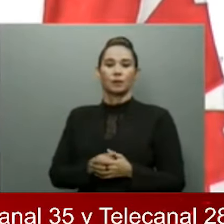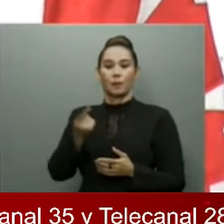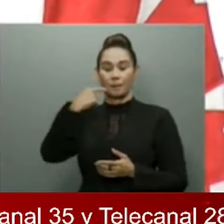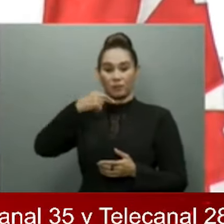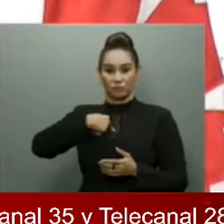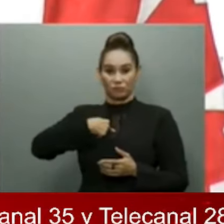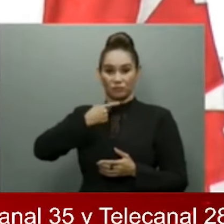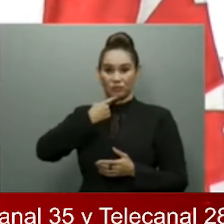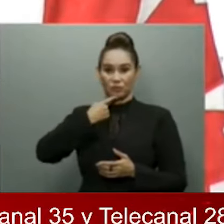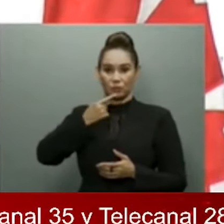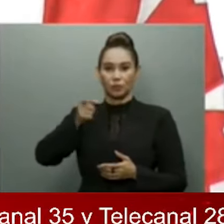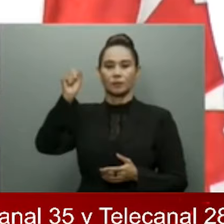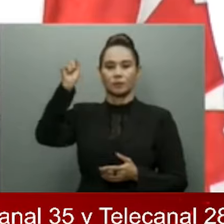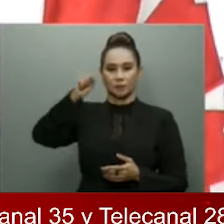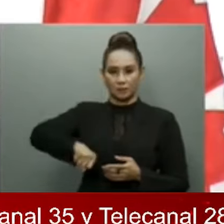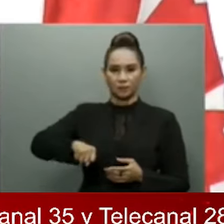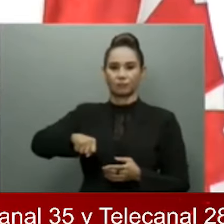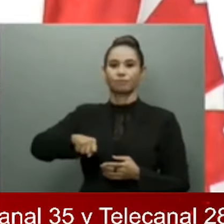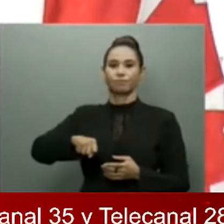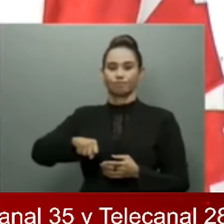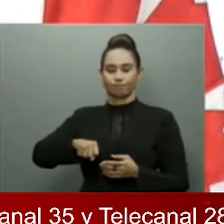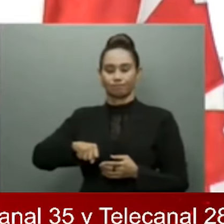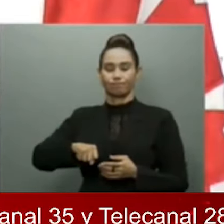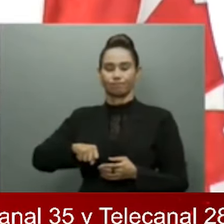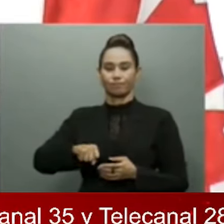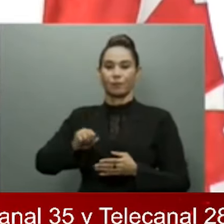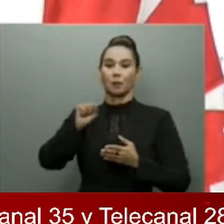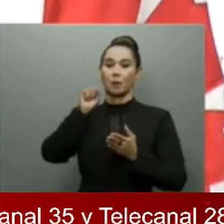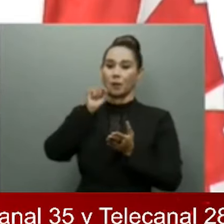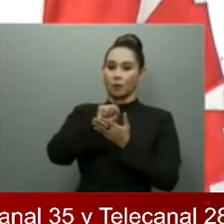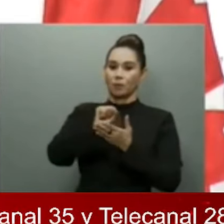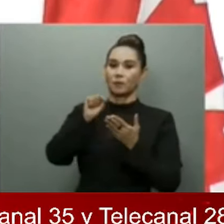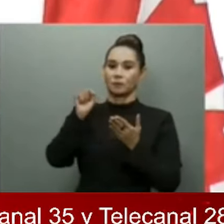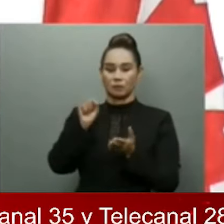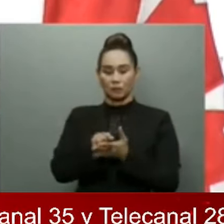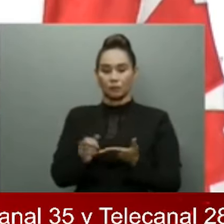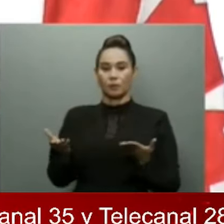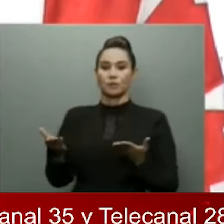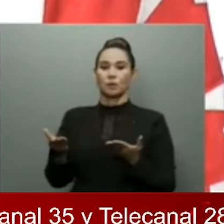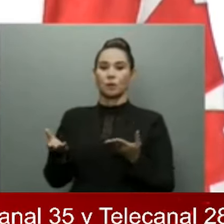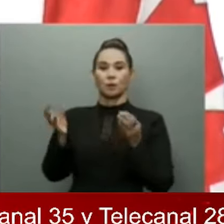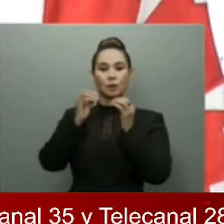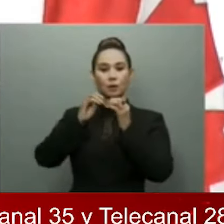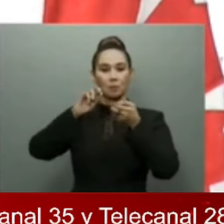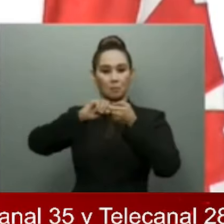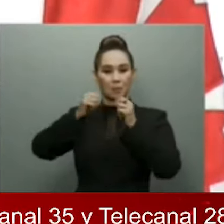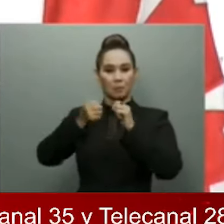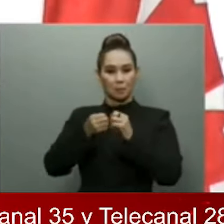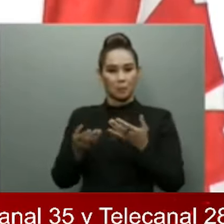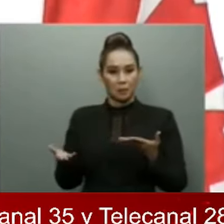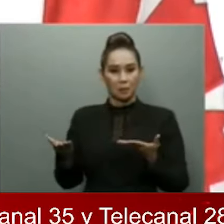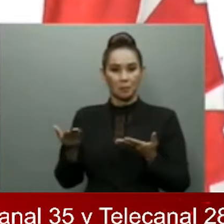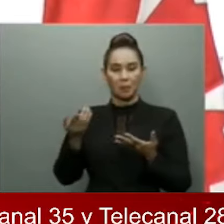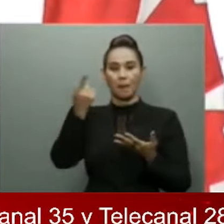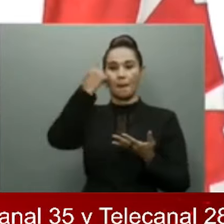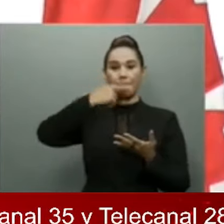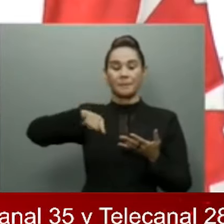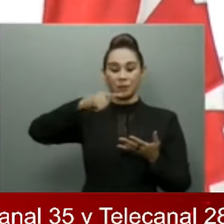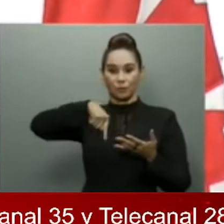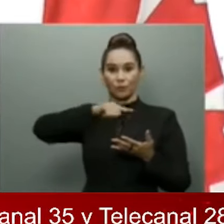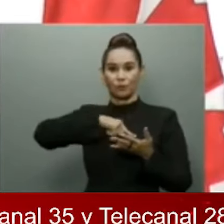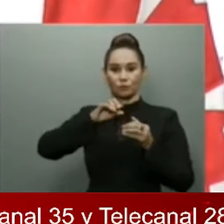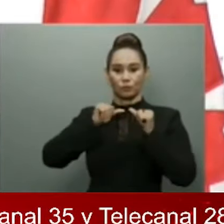Pero yo les digo que sí, que van a haber situaciones, que van a surgir más problemas, pero que vamos